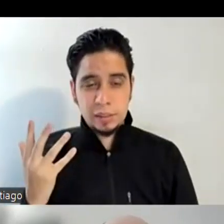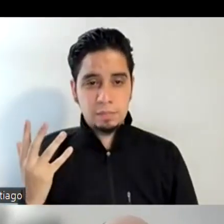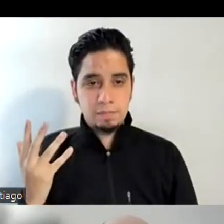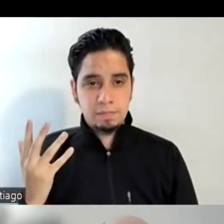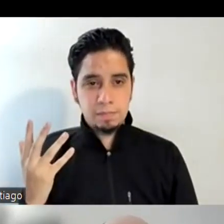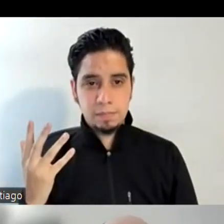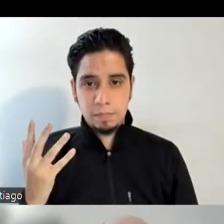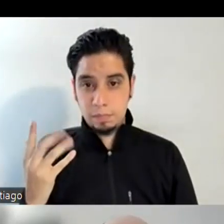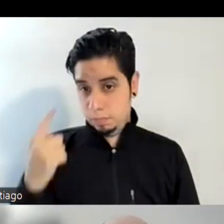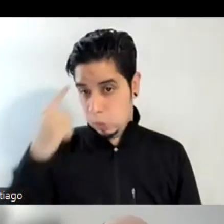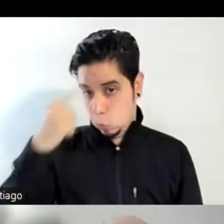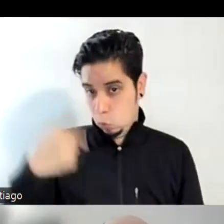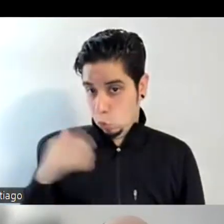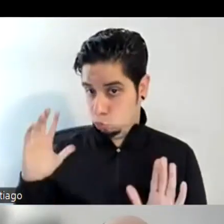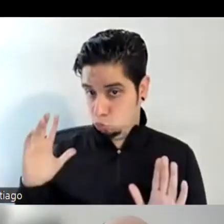es lo que pienso yo,